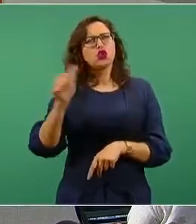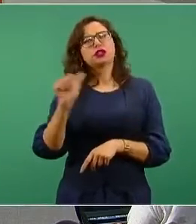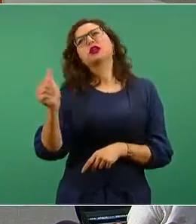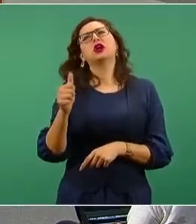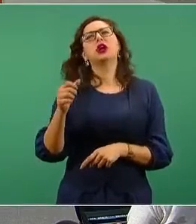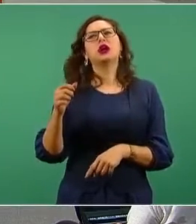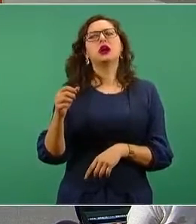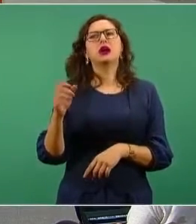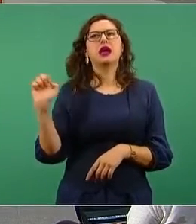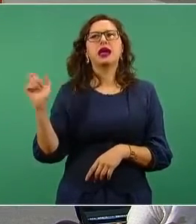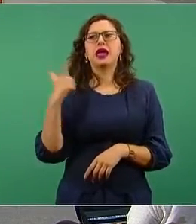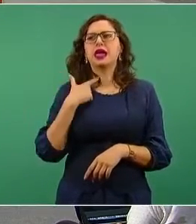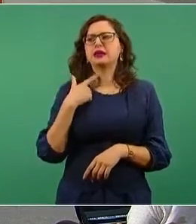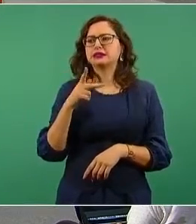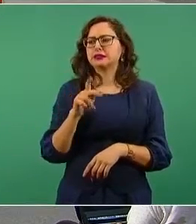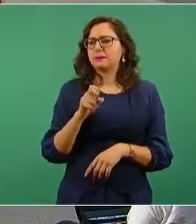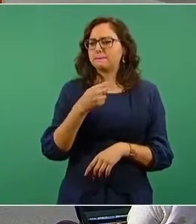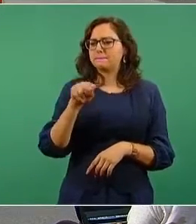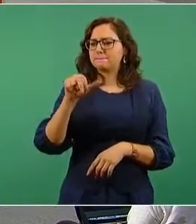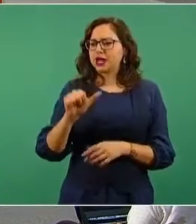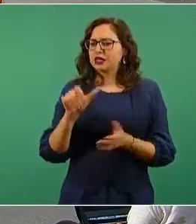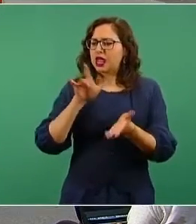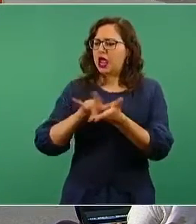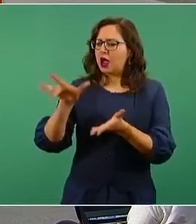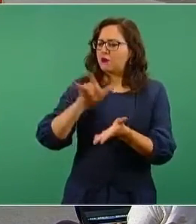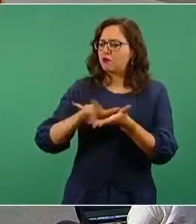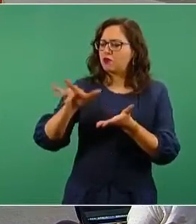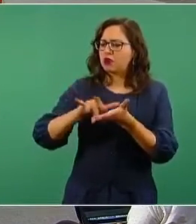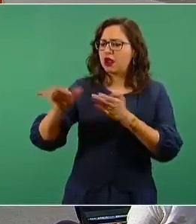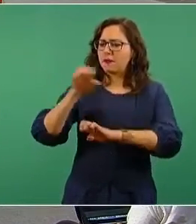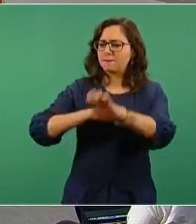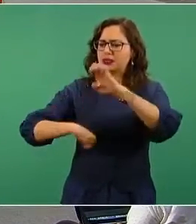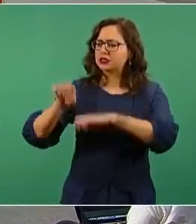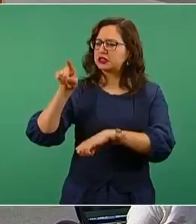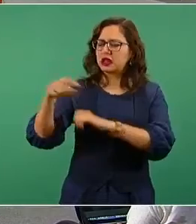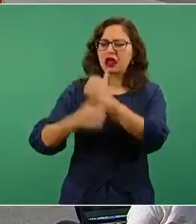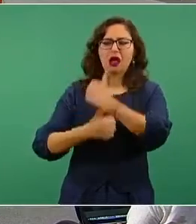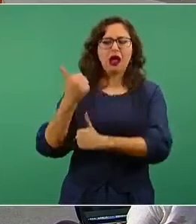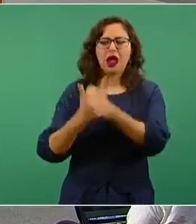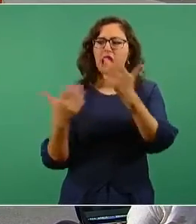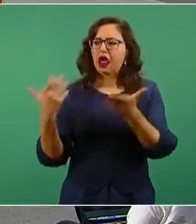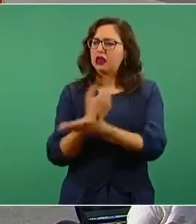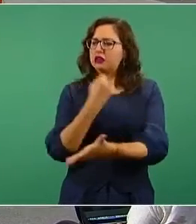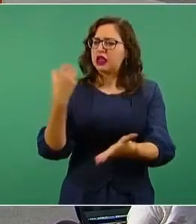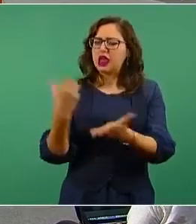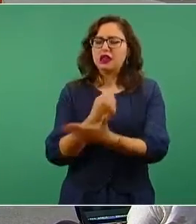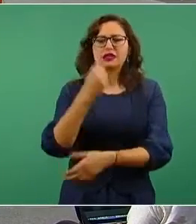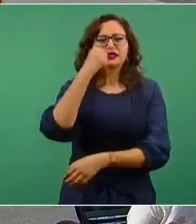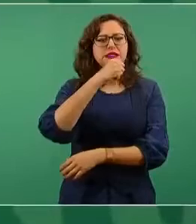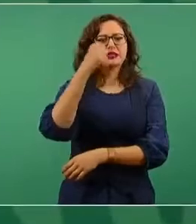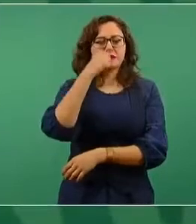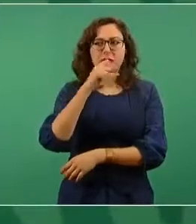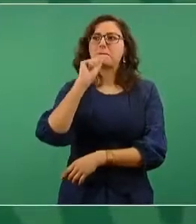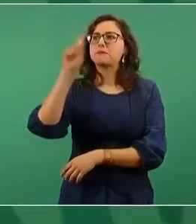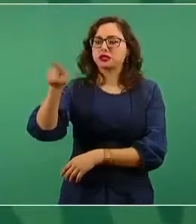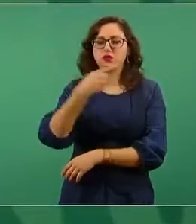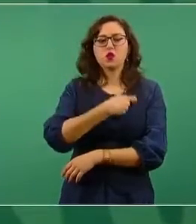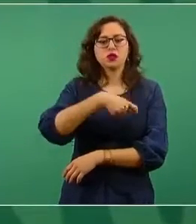única que ganaba todos los concursos, las licitaciones, también